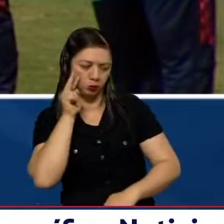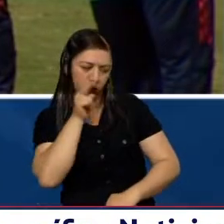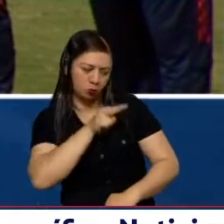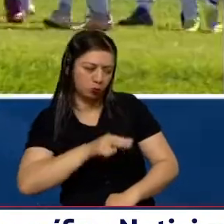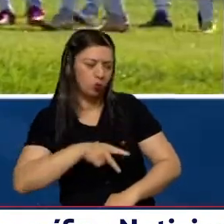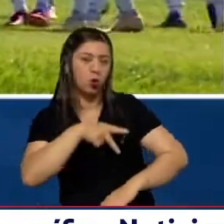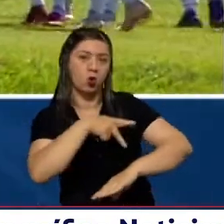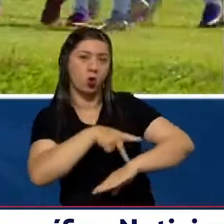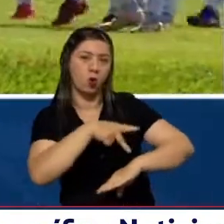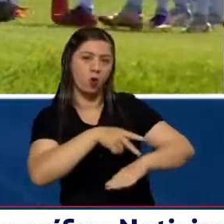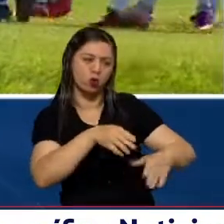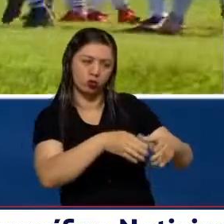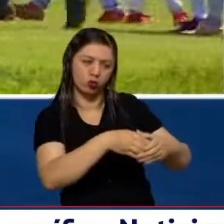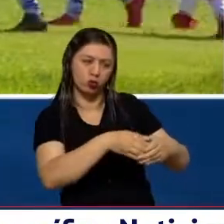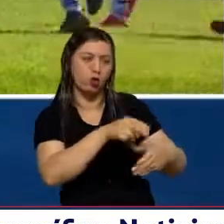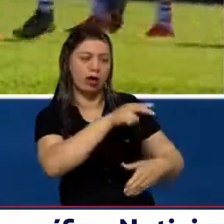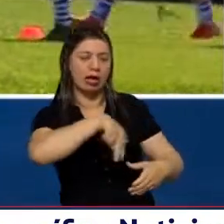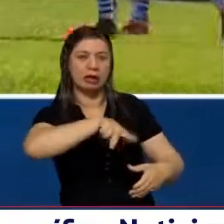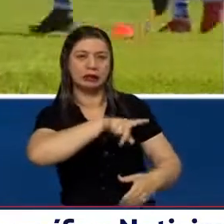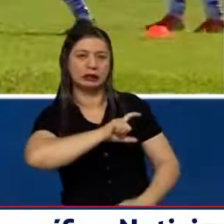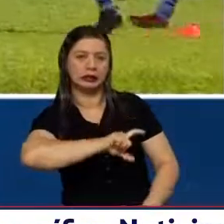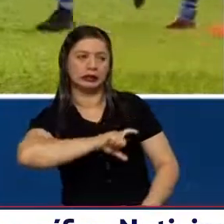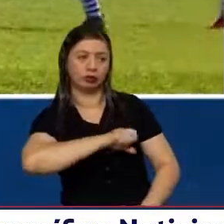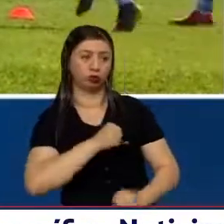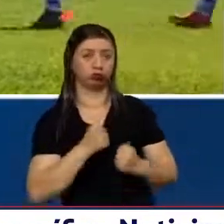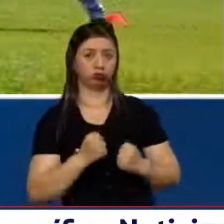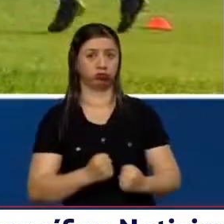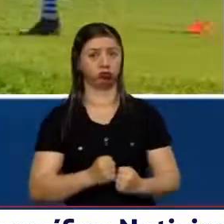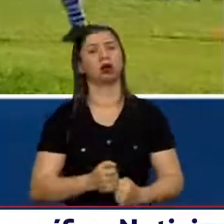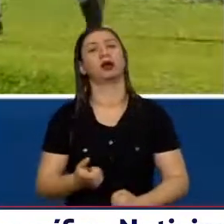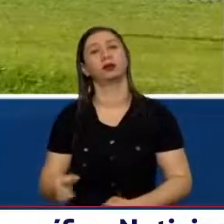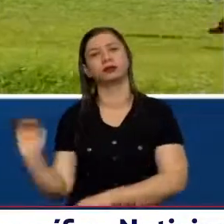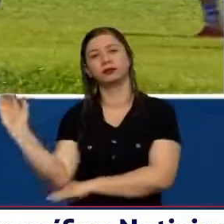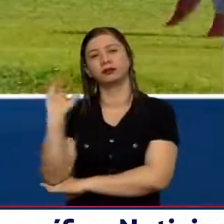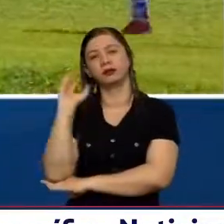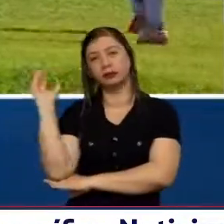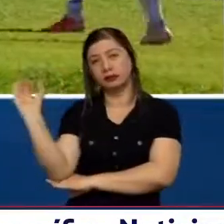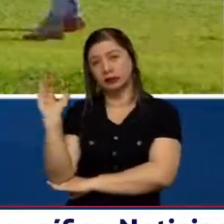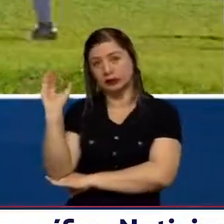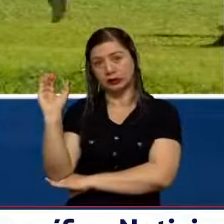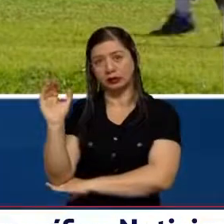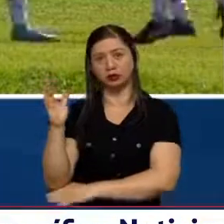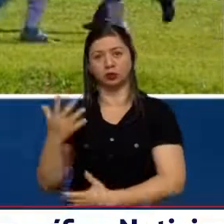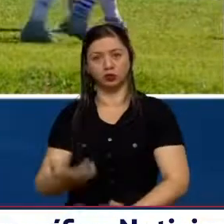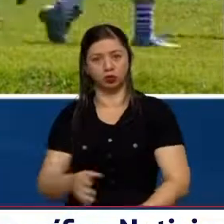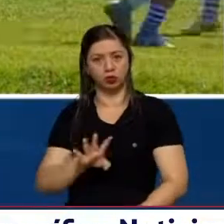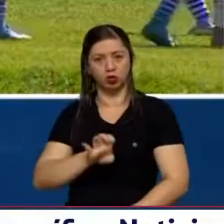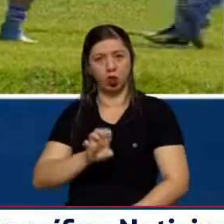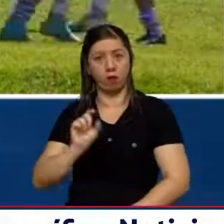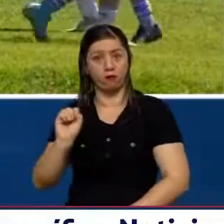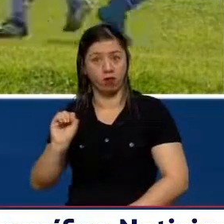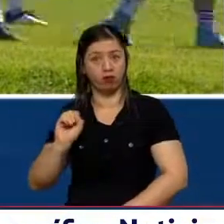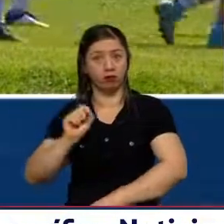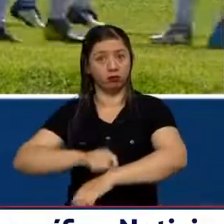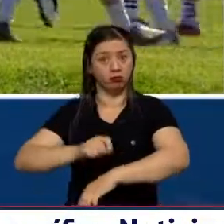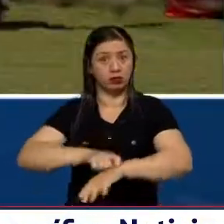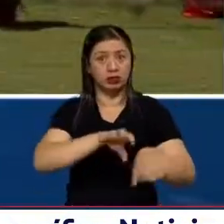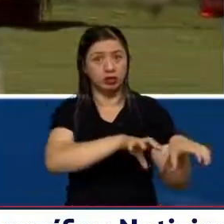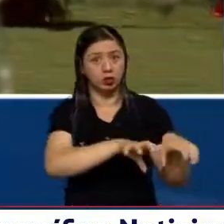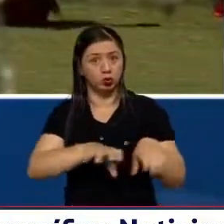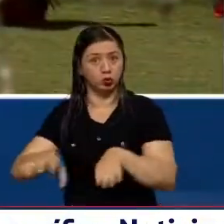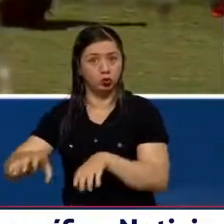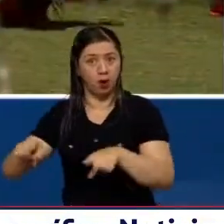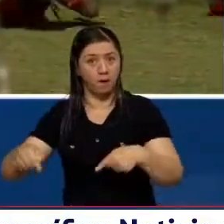paraguaya que se caracteriza por ser un equipo aguerrido. Para Colombia, la atención, los 90 minutos del partido serán